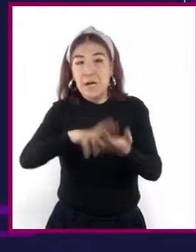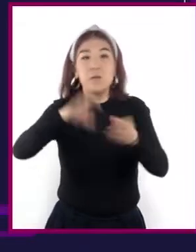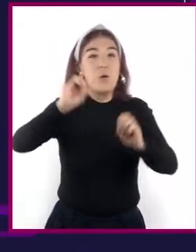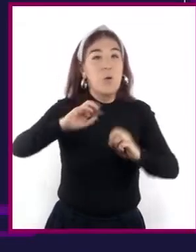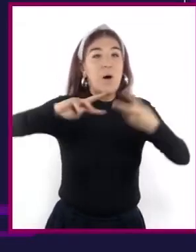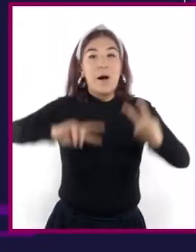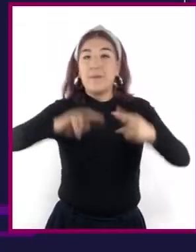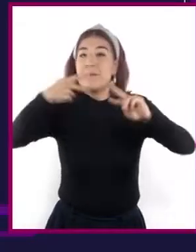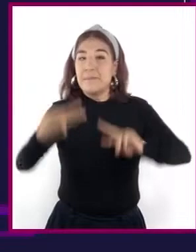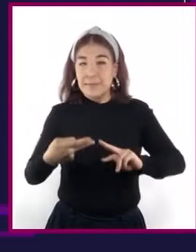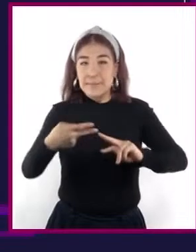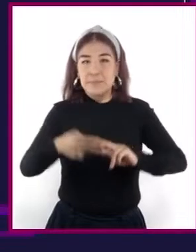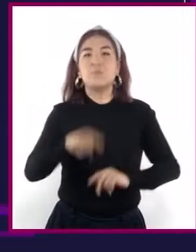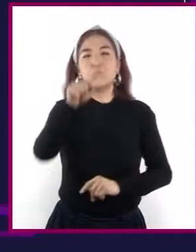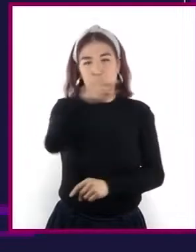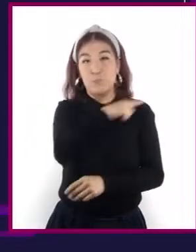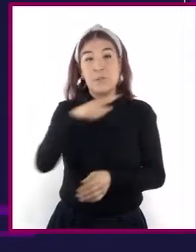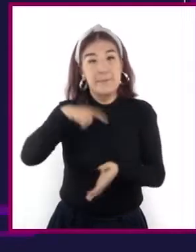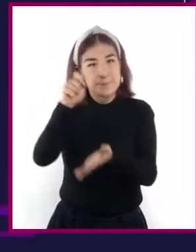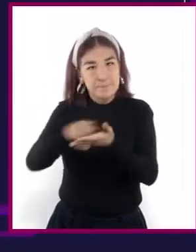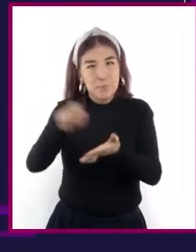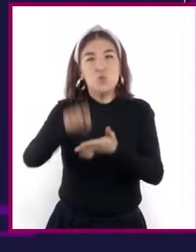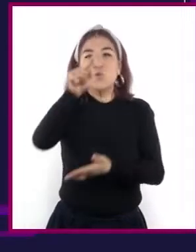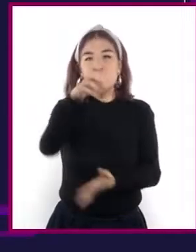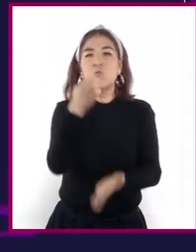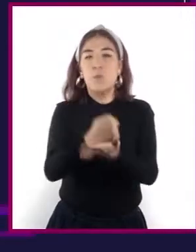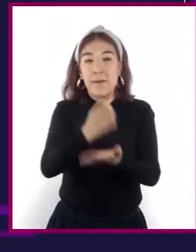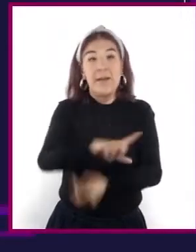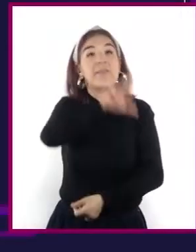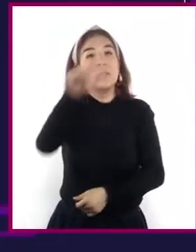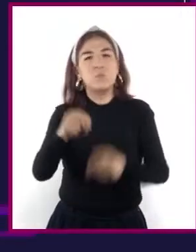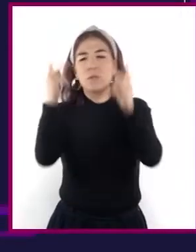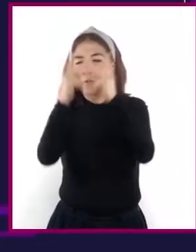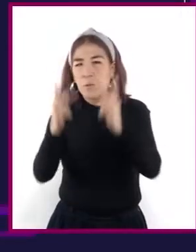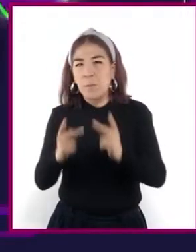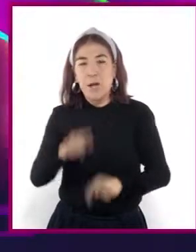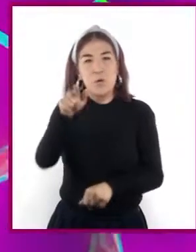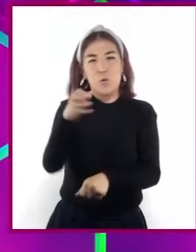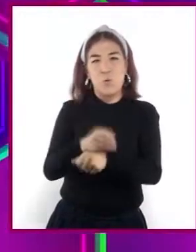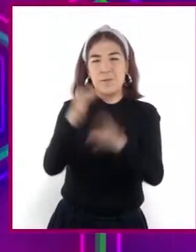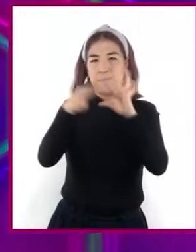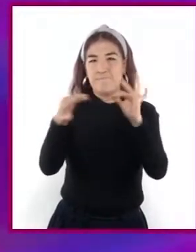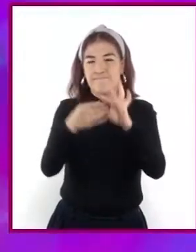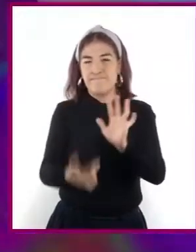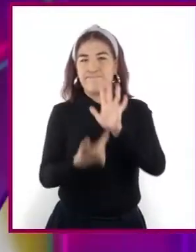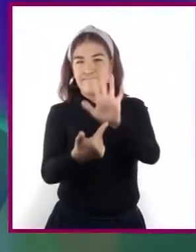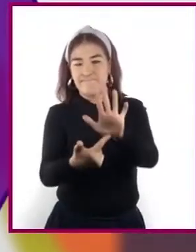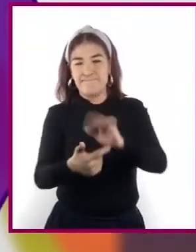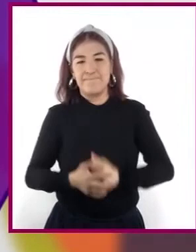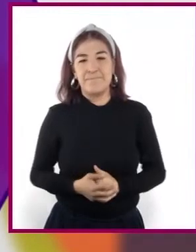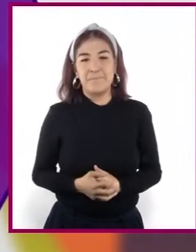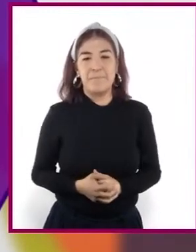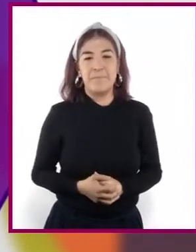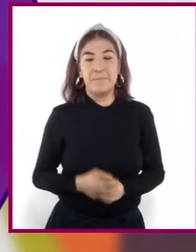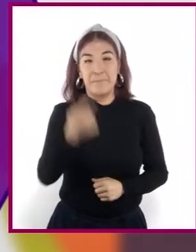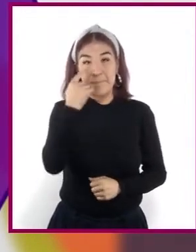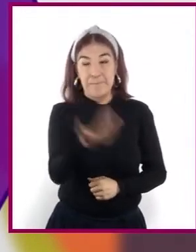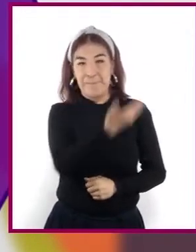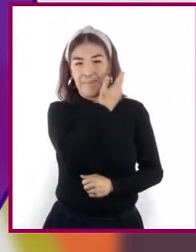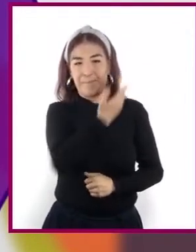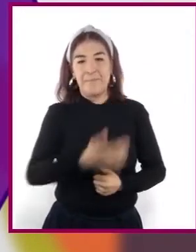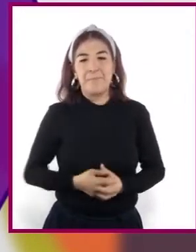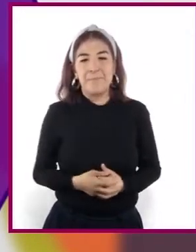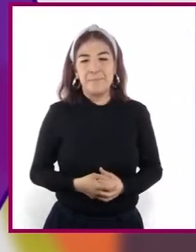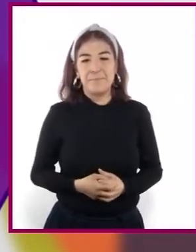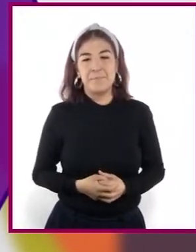inversa? Escríbanlos en su cuaderno y compárenlos con los que se mencionan enseguida. Dos magnitudes son